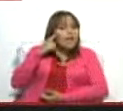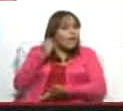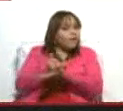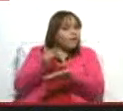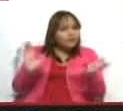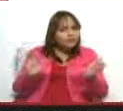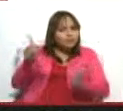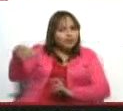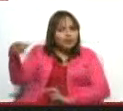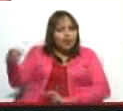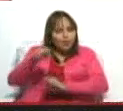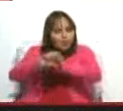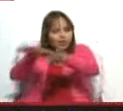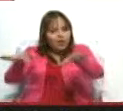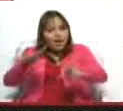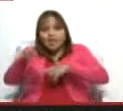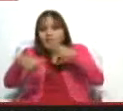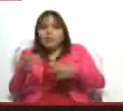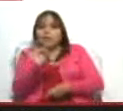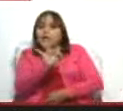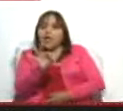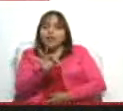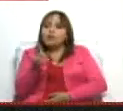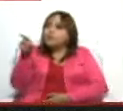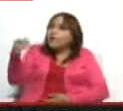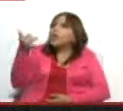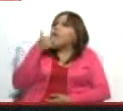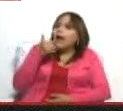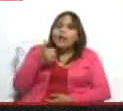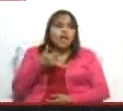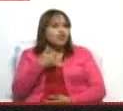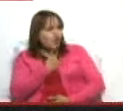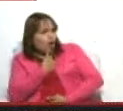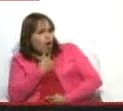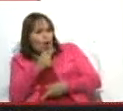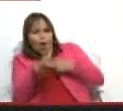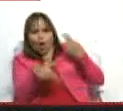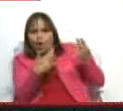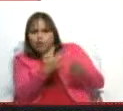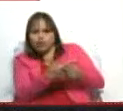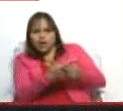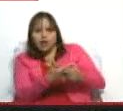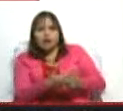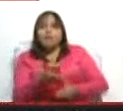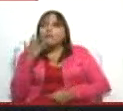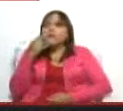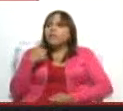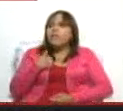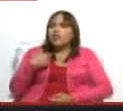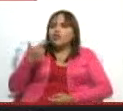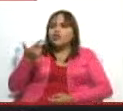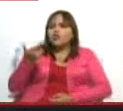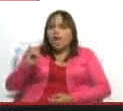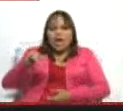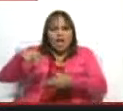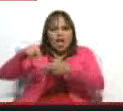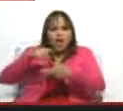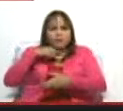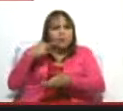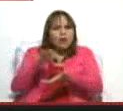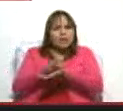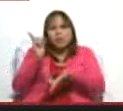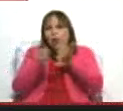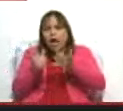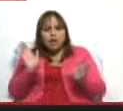Y después tú ves que nadie se retracta. ¿Tú crees que los que sacaron la campaña de que a mí me habían envenenado, o yo me había envenenado con no sé